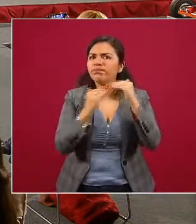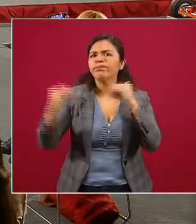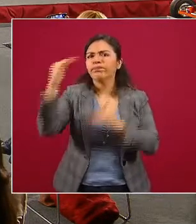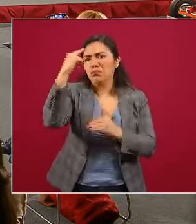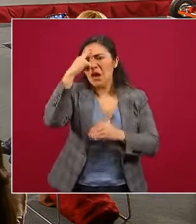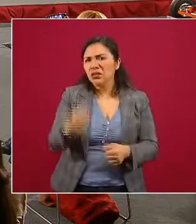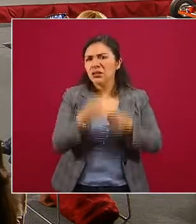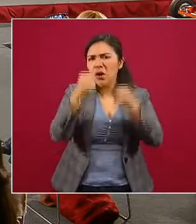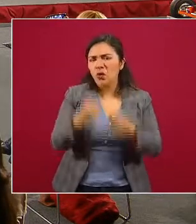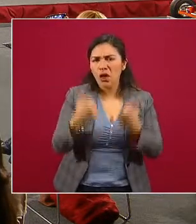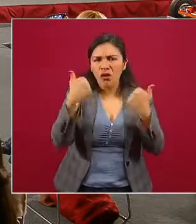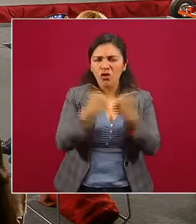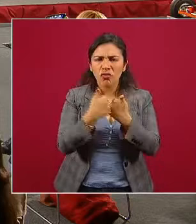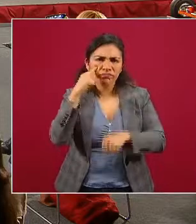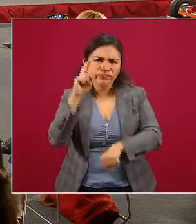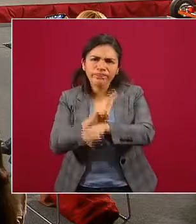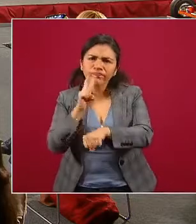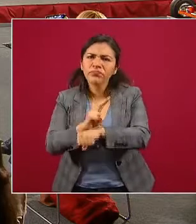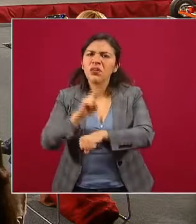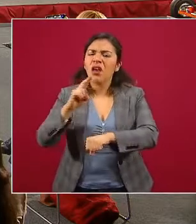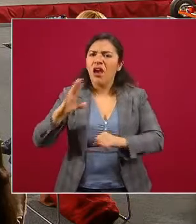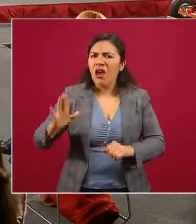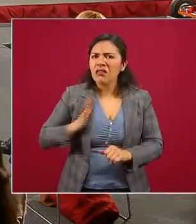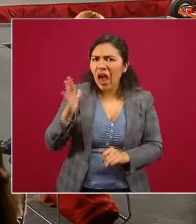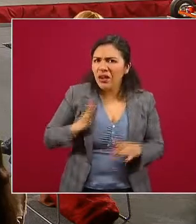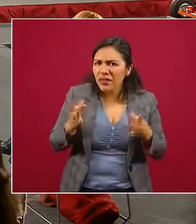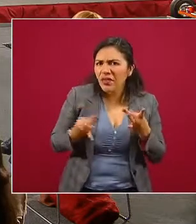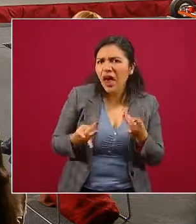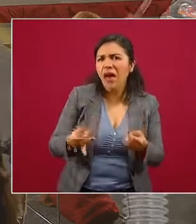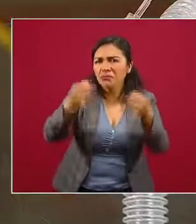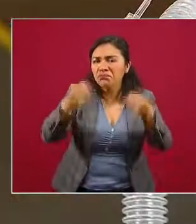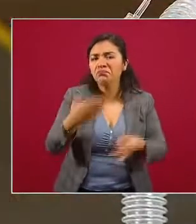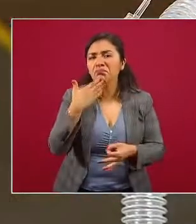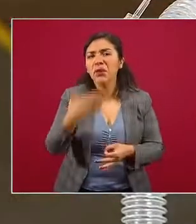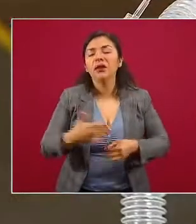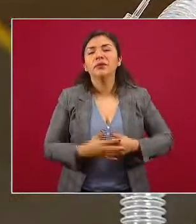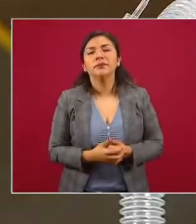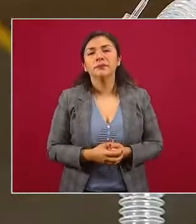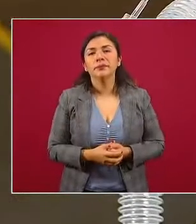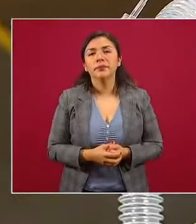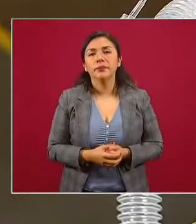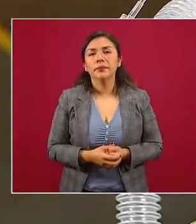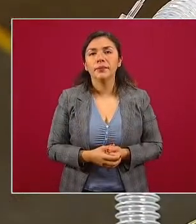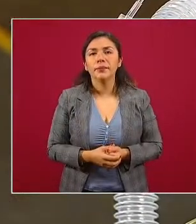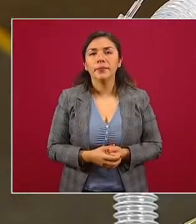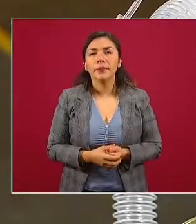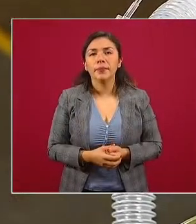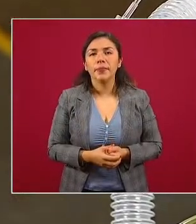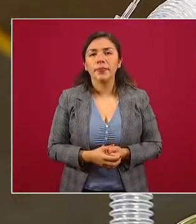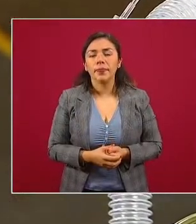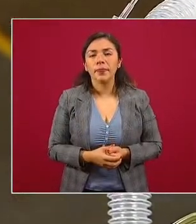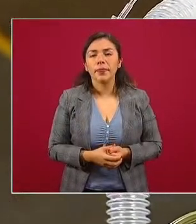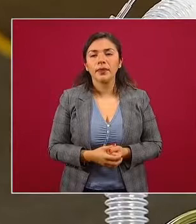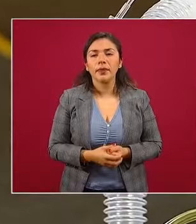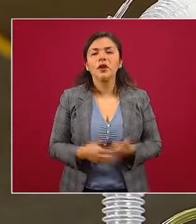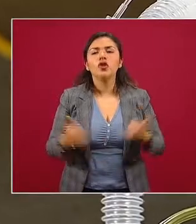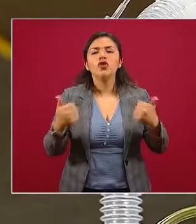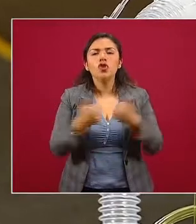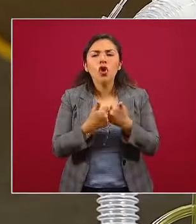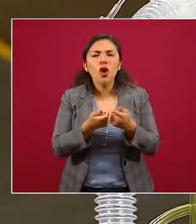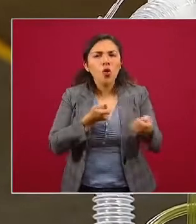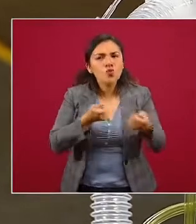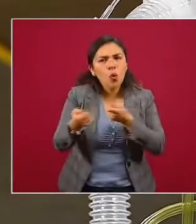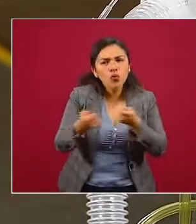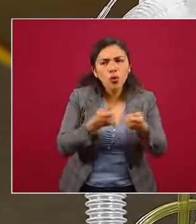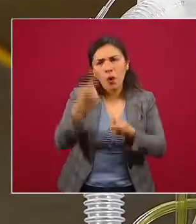seguridad biomédica, de calidad, si me pasan la siguiente, por favor, de sensores de control,